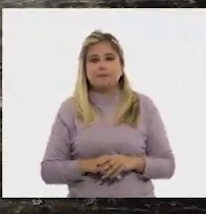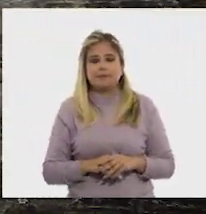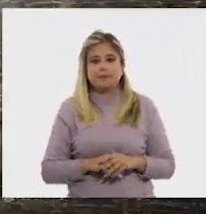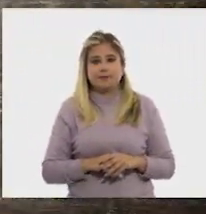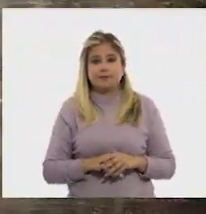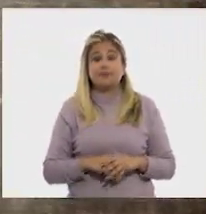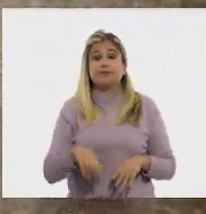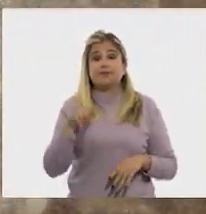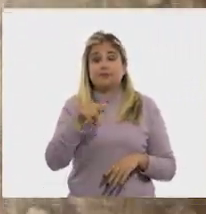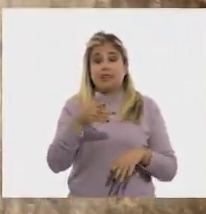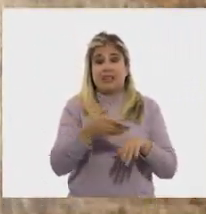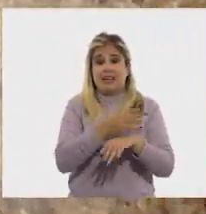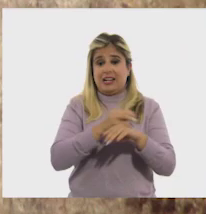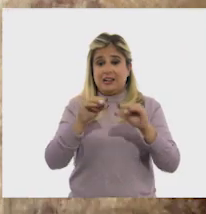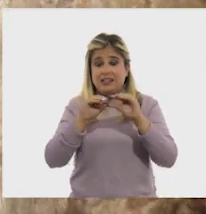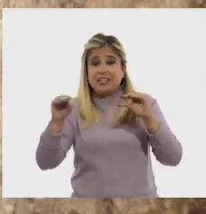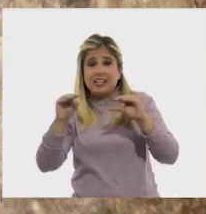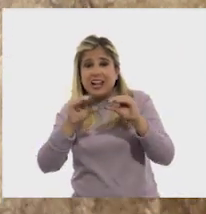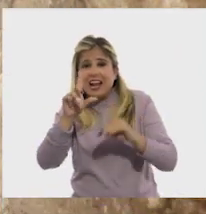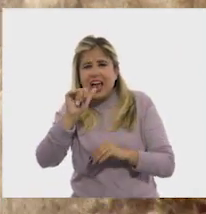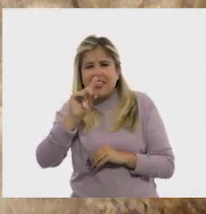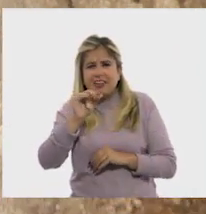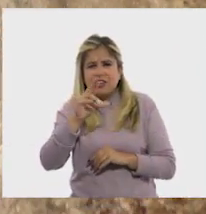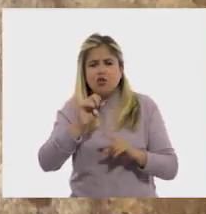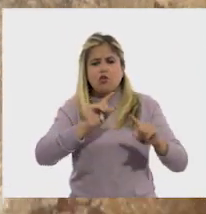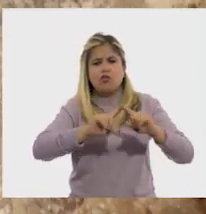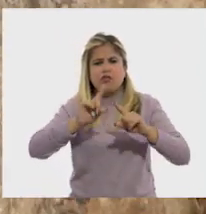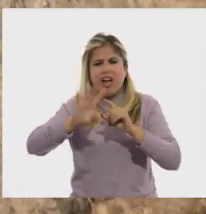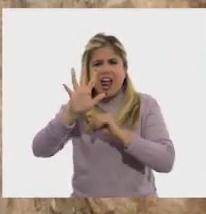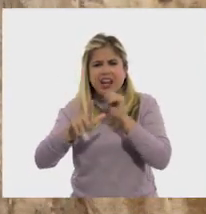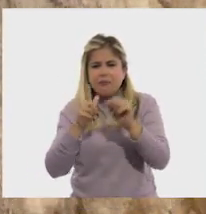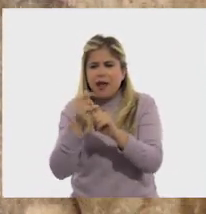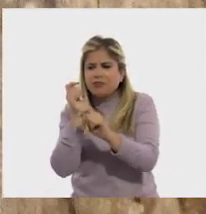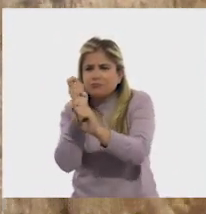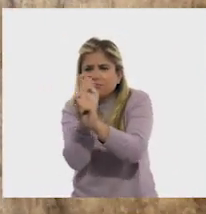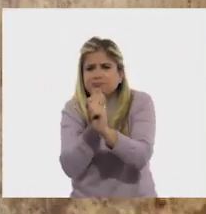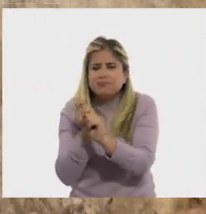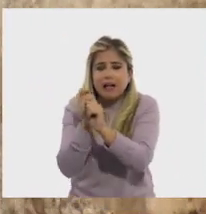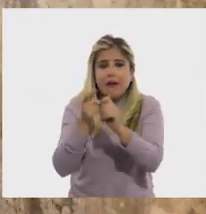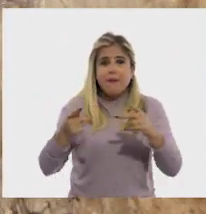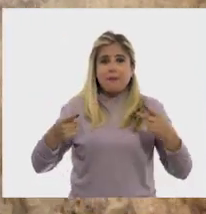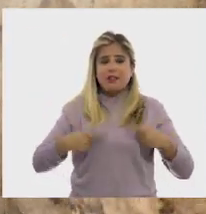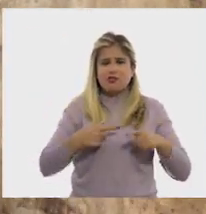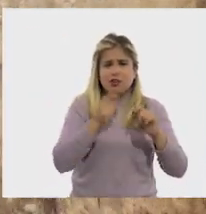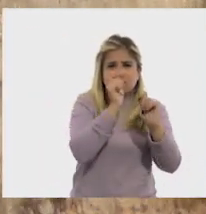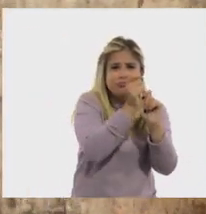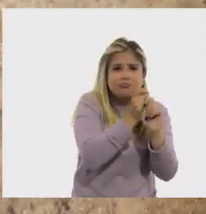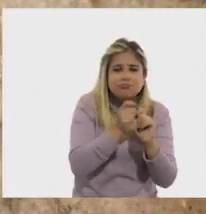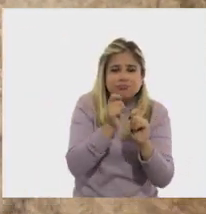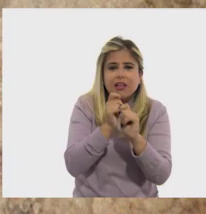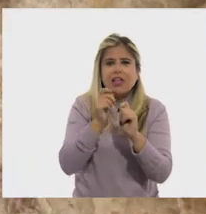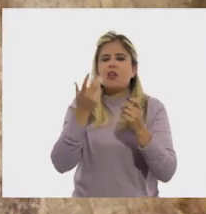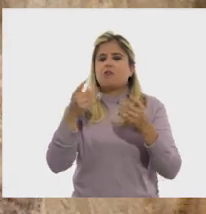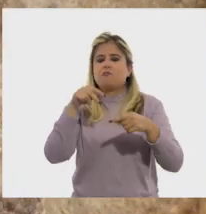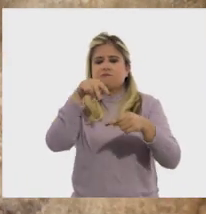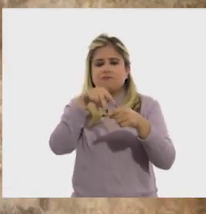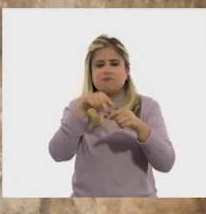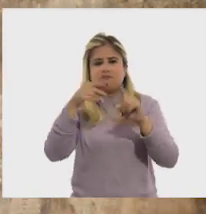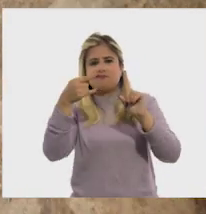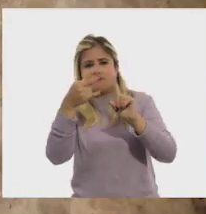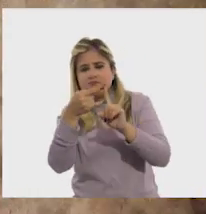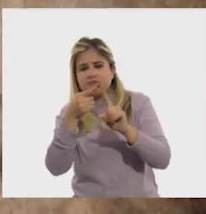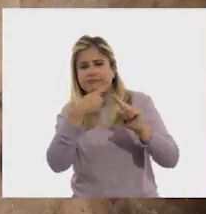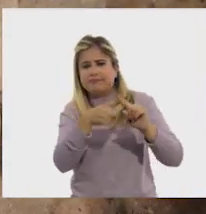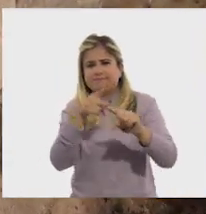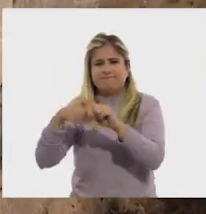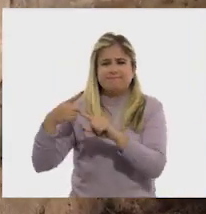sus ladrillos se distinguen diversos diseños de animales, seres humanos, figuras geométricas y